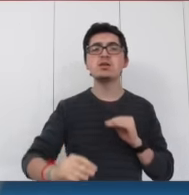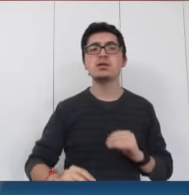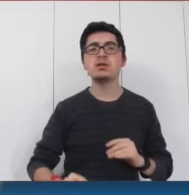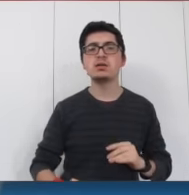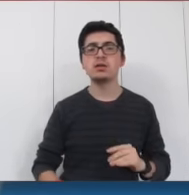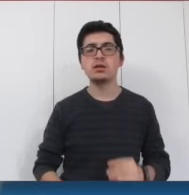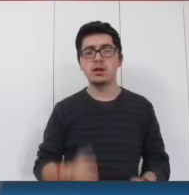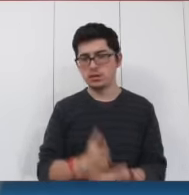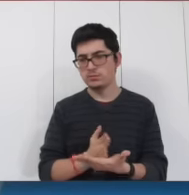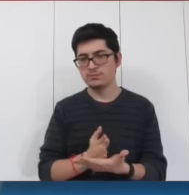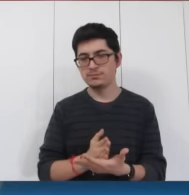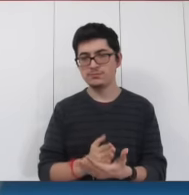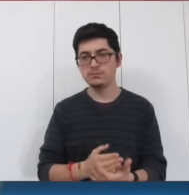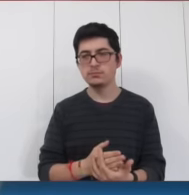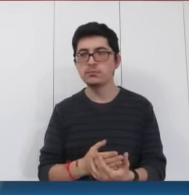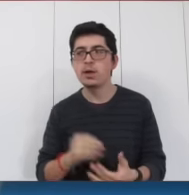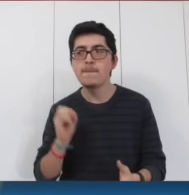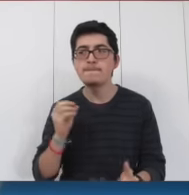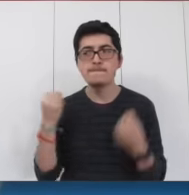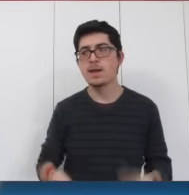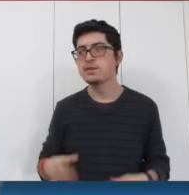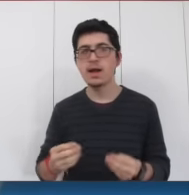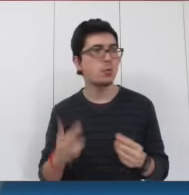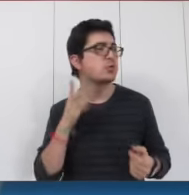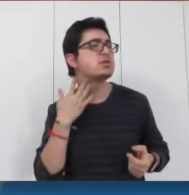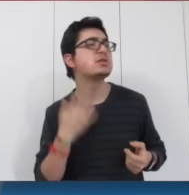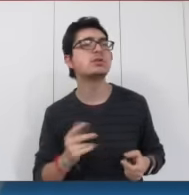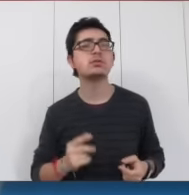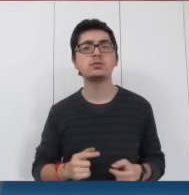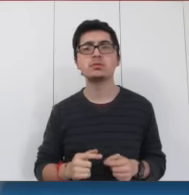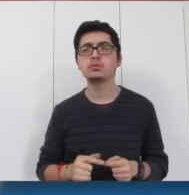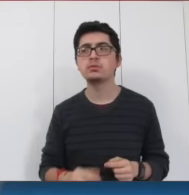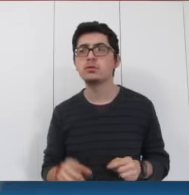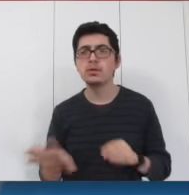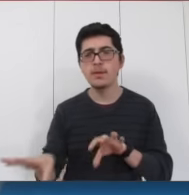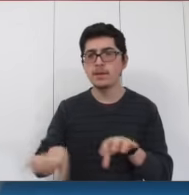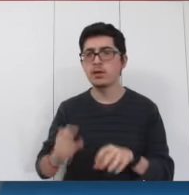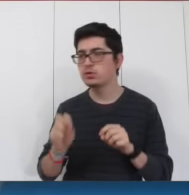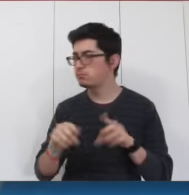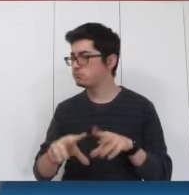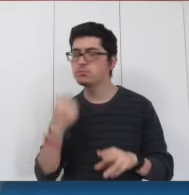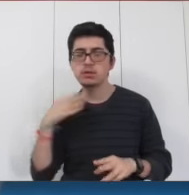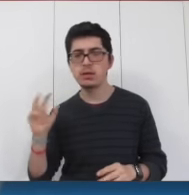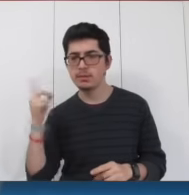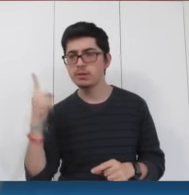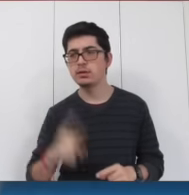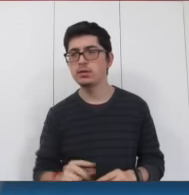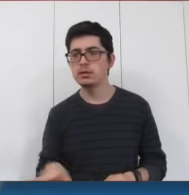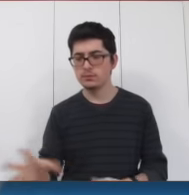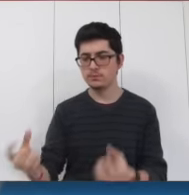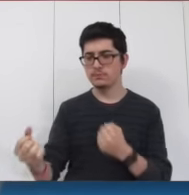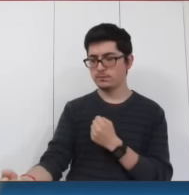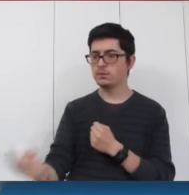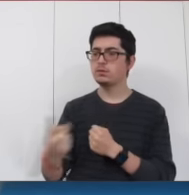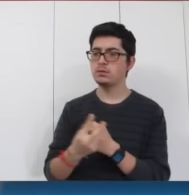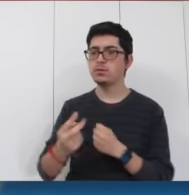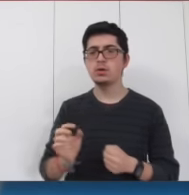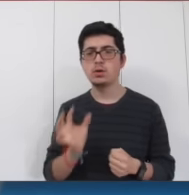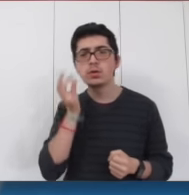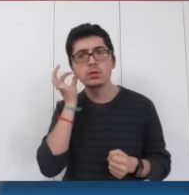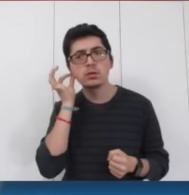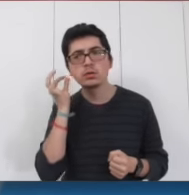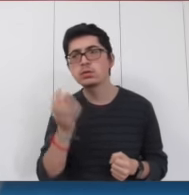monótona. Hasta que realmente le ocurre algo interesante y bueno, le ocurren varias cosas interesantes. Pero lo primero es que se le llega a una